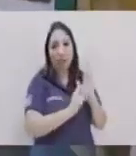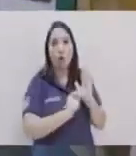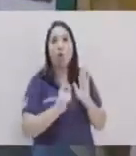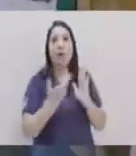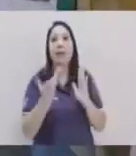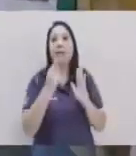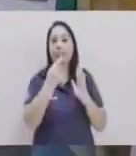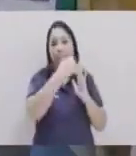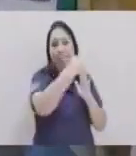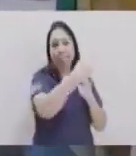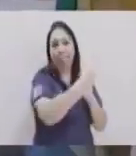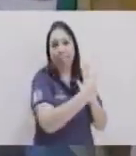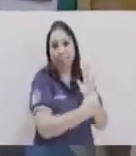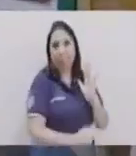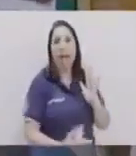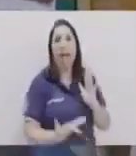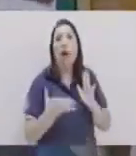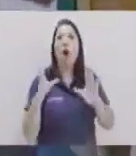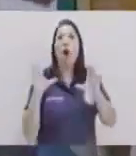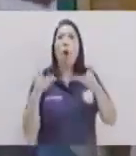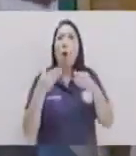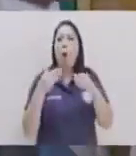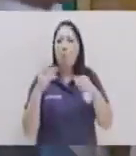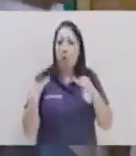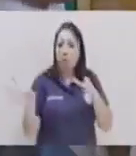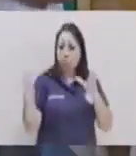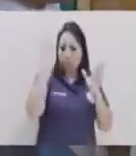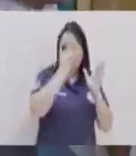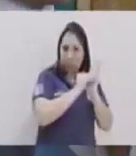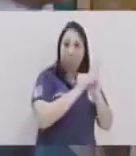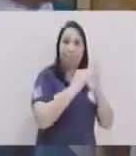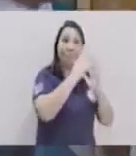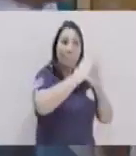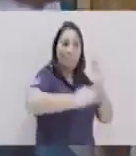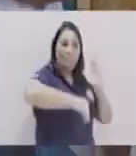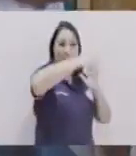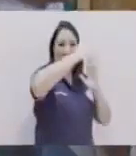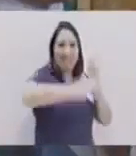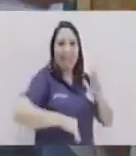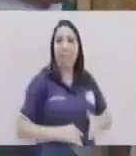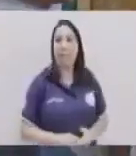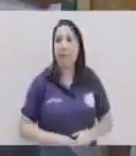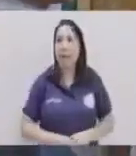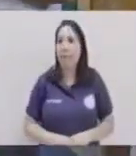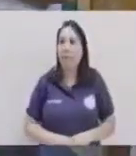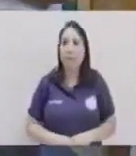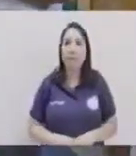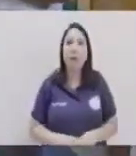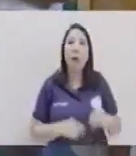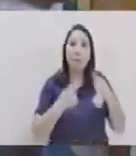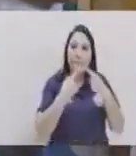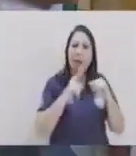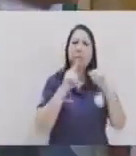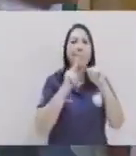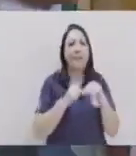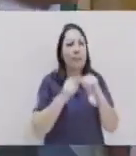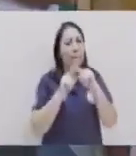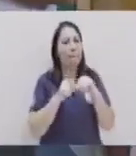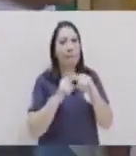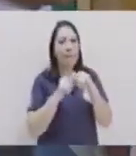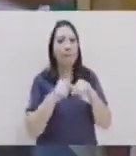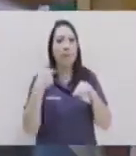colores, y poco a poco vamos nosotros perfeccionando esa técnica. Pero ya va a depender de nosotros si tenemos realmente